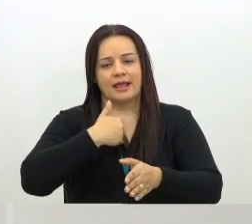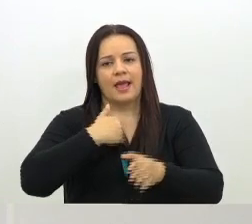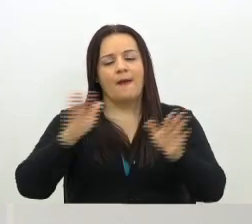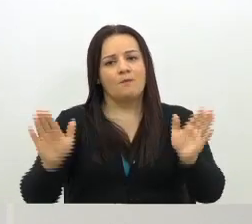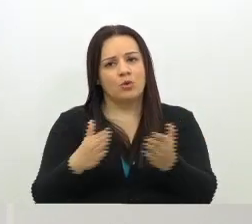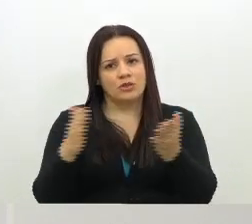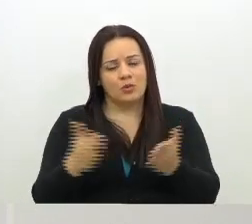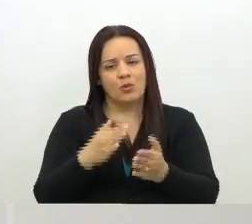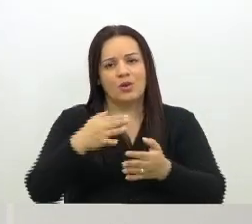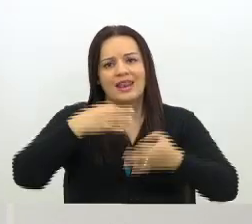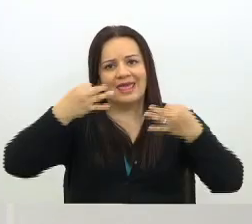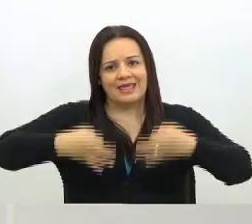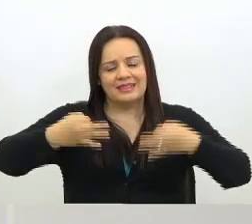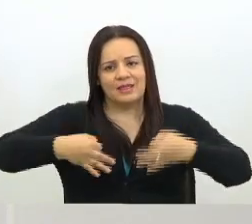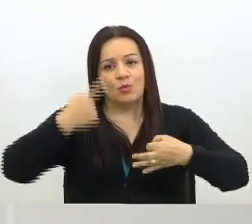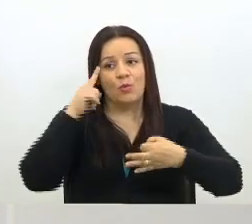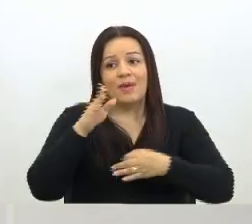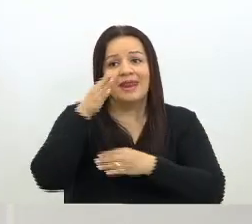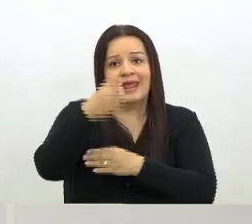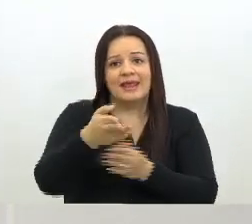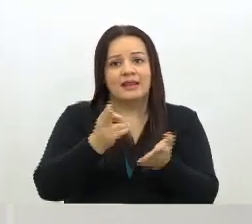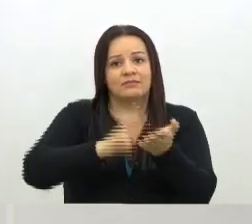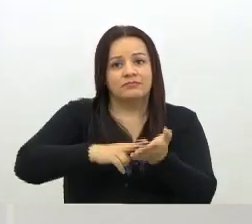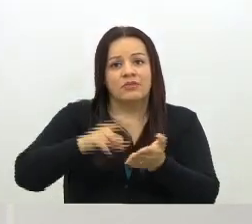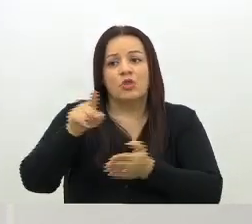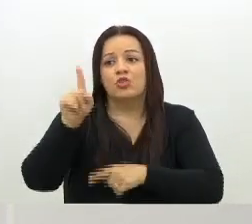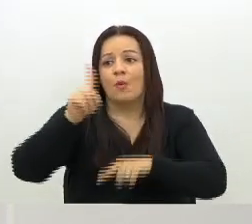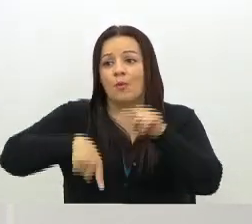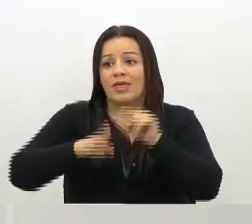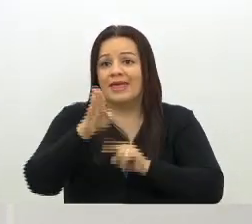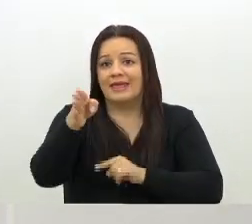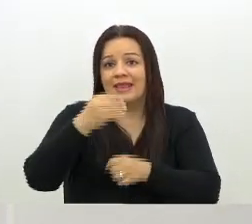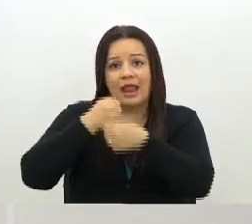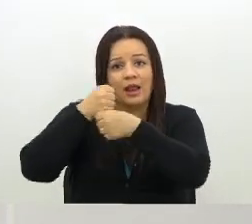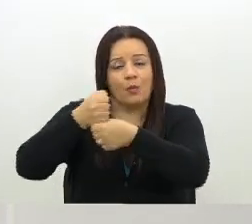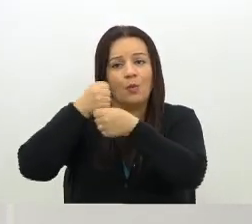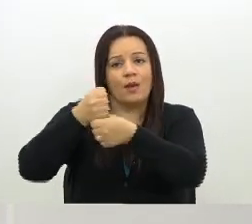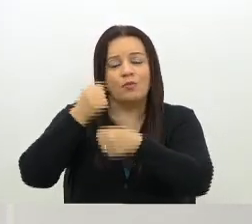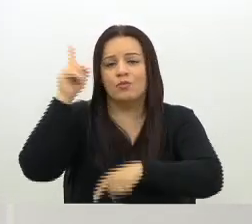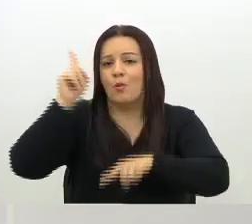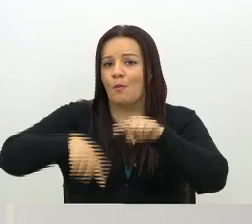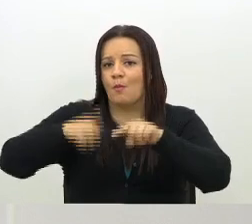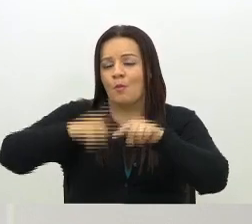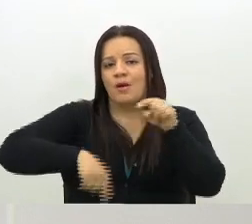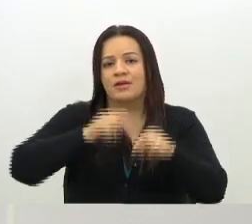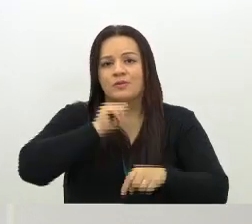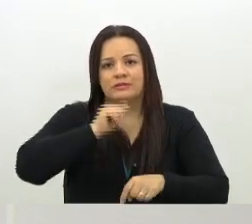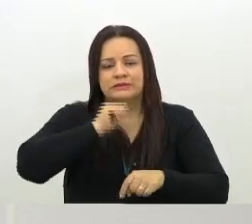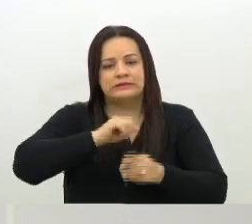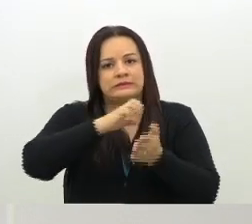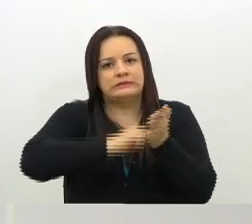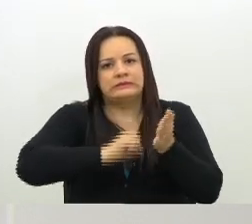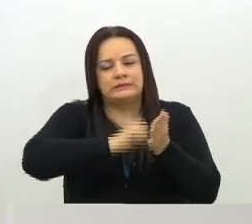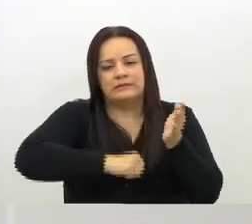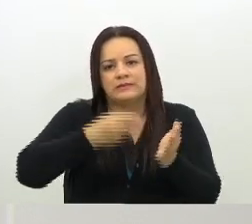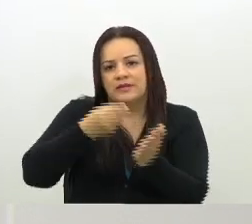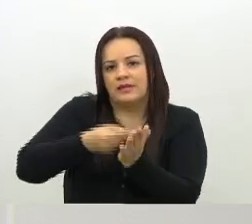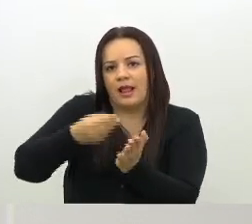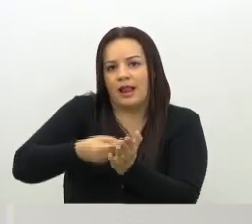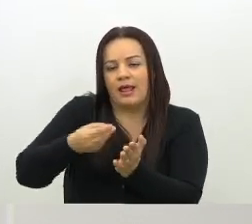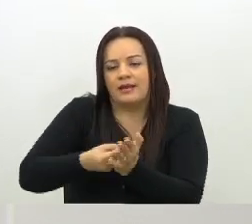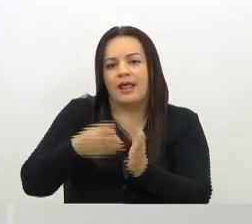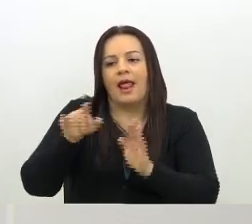incumplimiento contractual para ir a la huelga, no puedan acudir a la huelga porque no pueden soportar el rebajo salarial. Ahí aplica